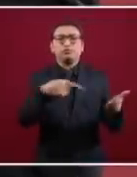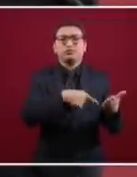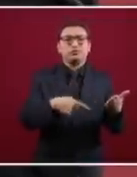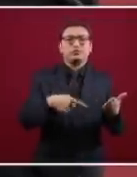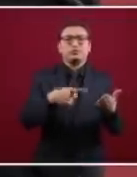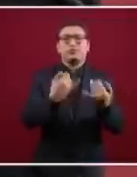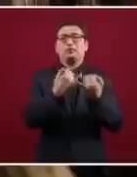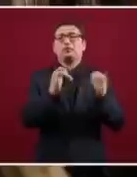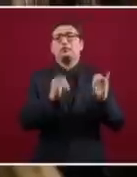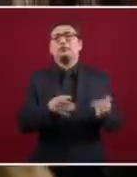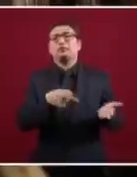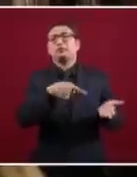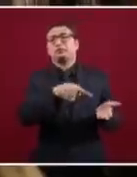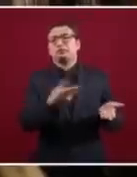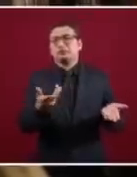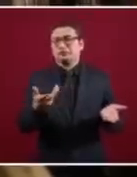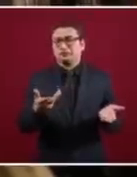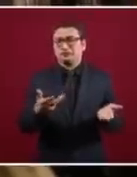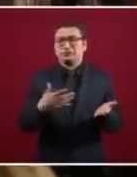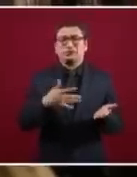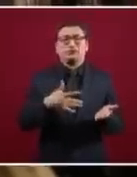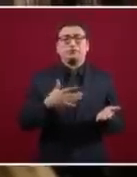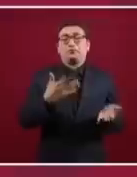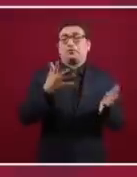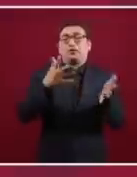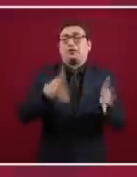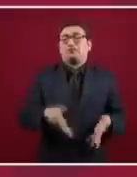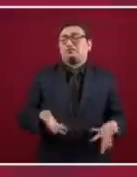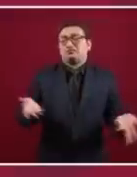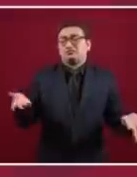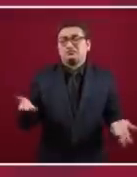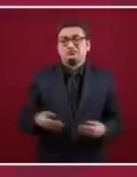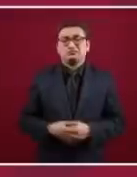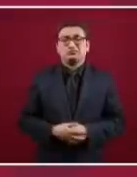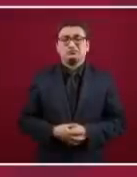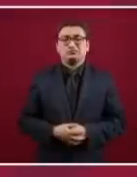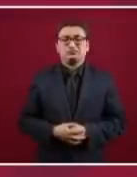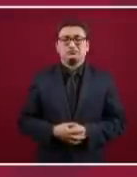independiente pero así son las cosas